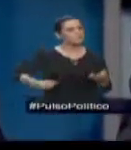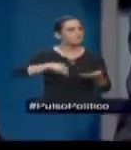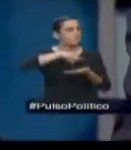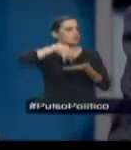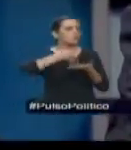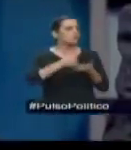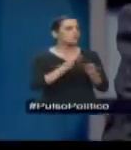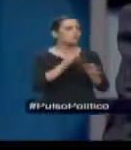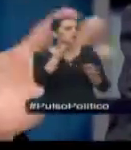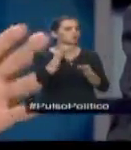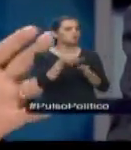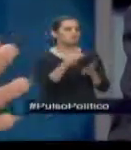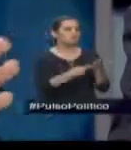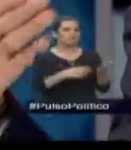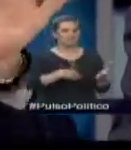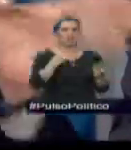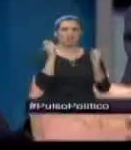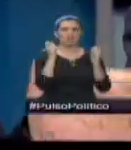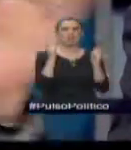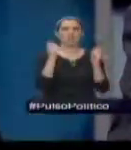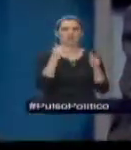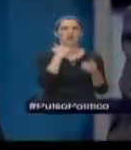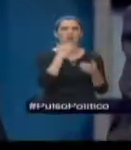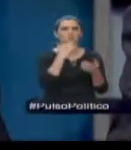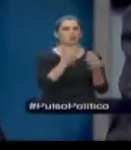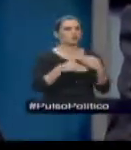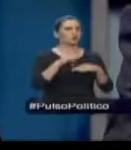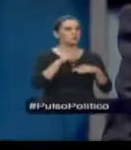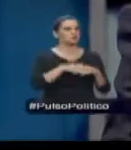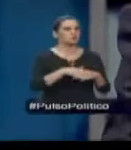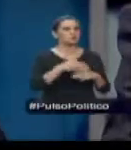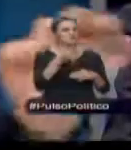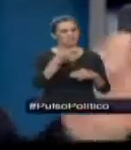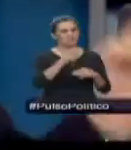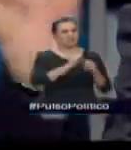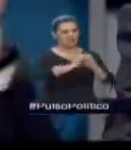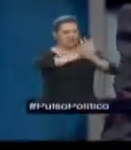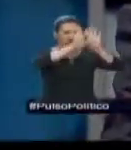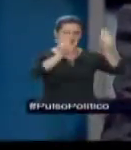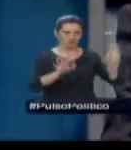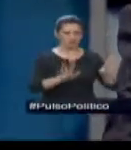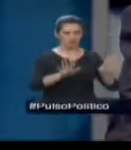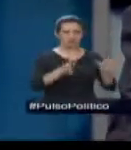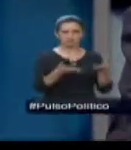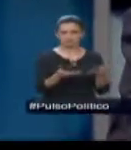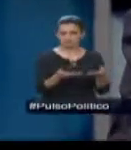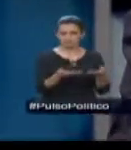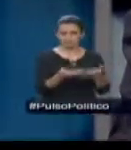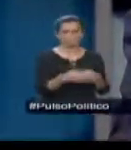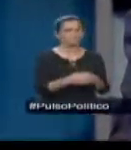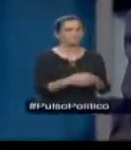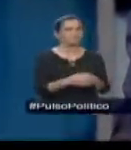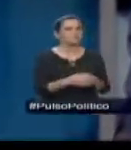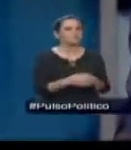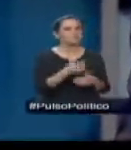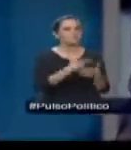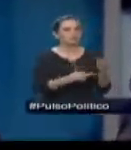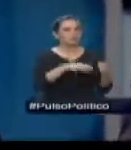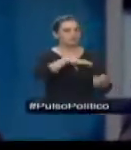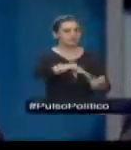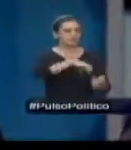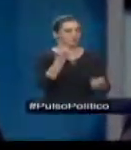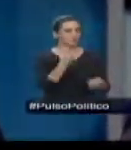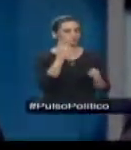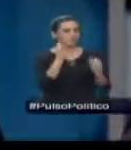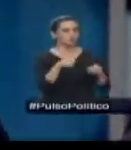parroquial el que esté reclamando algo con respecto a esa aclaración o esa precisión del texto constitucional de que los ghats